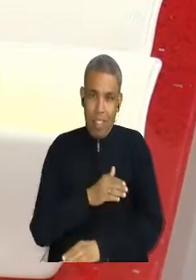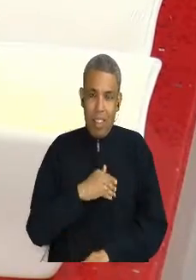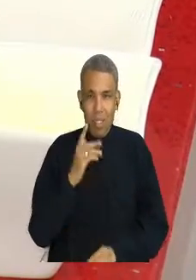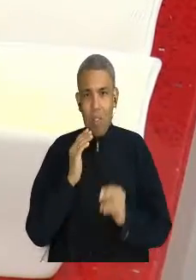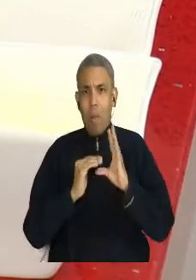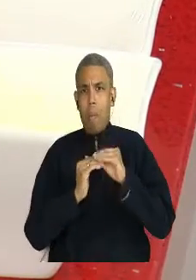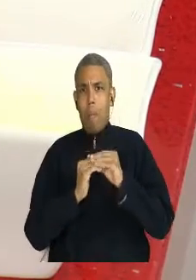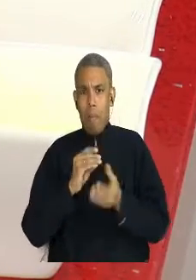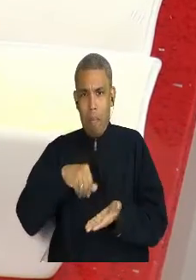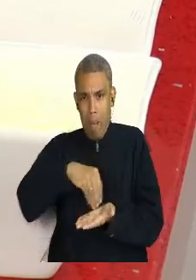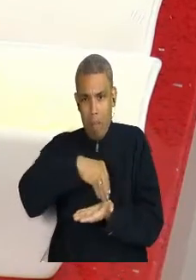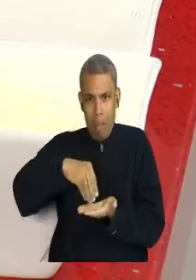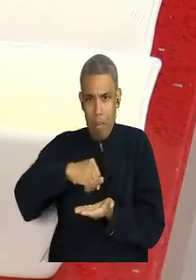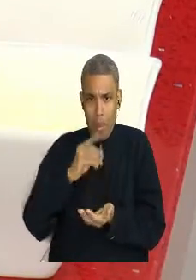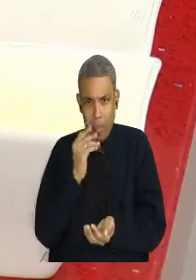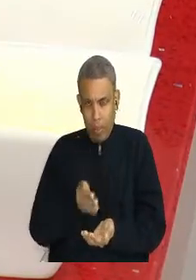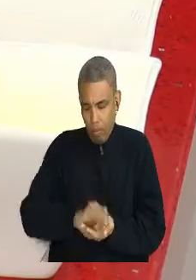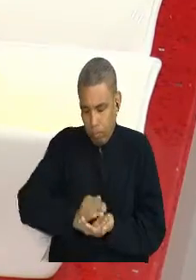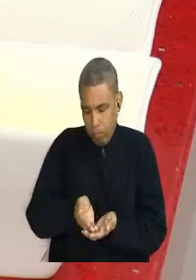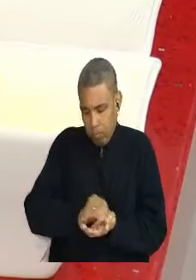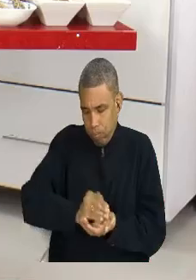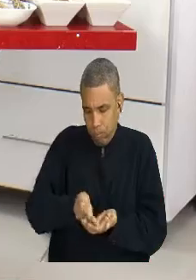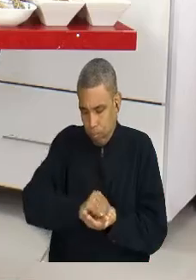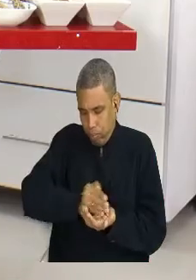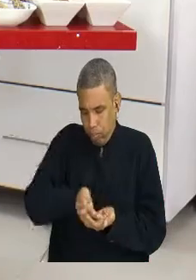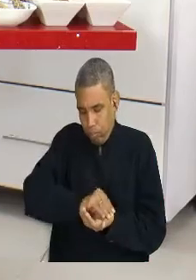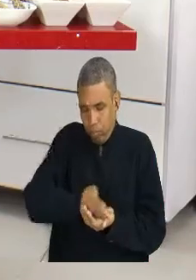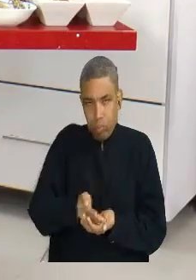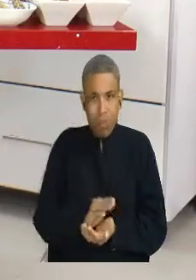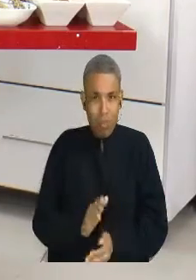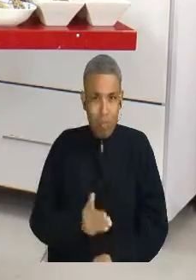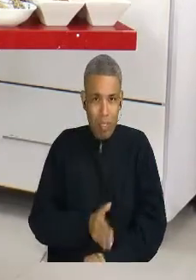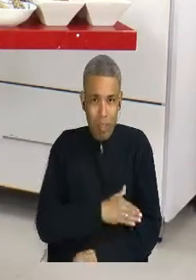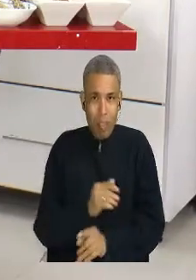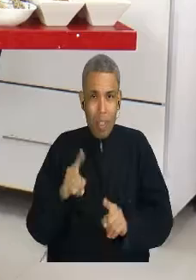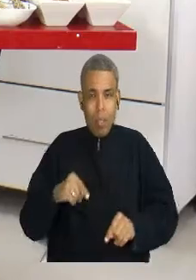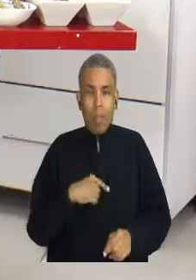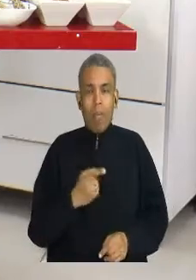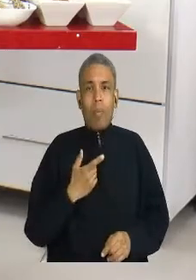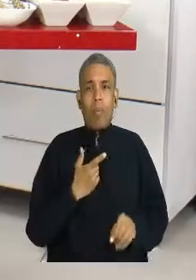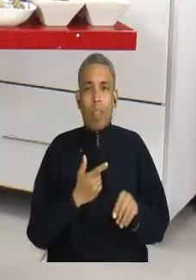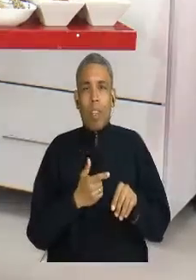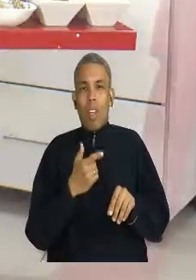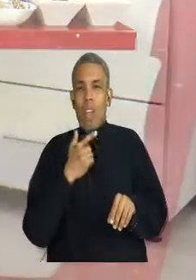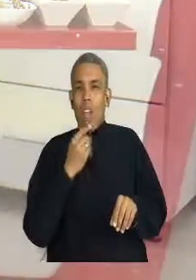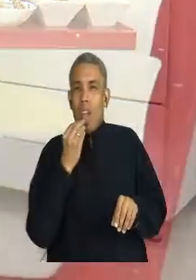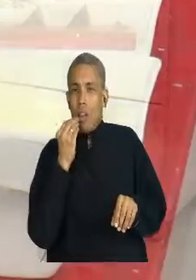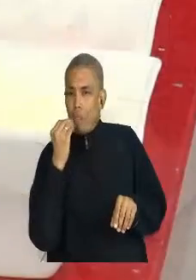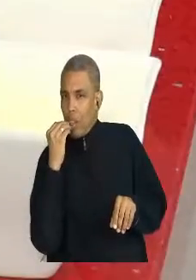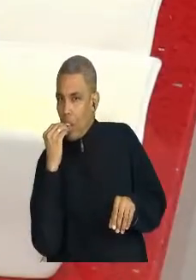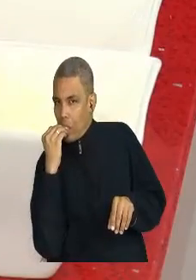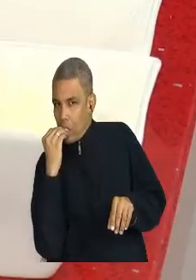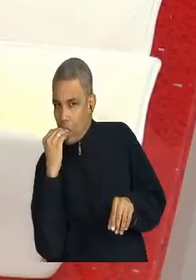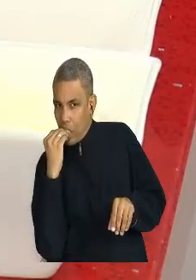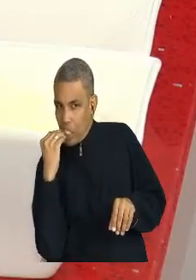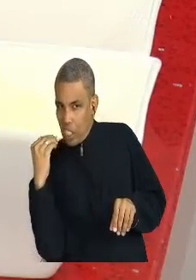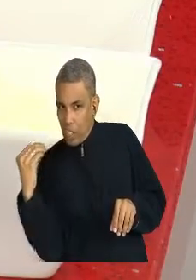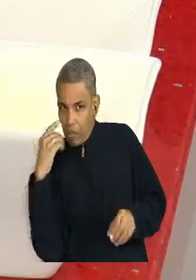traigo un queso crema, y traje miel y un licor, un amaretto o puede ser un brandy para